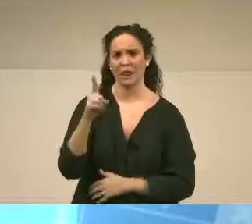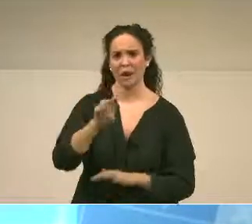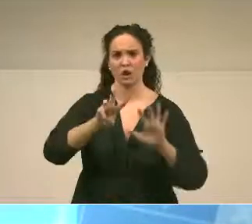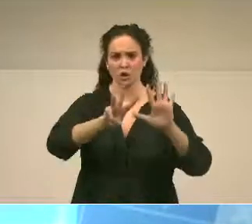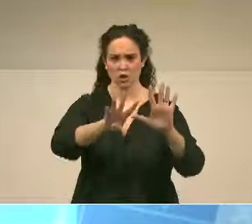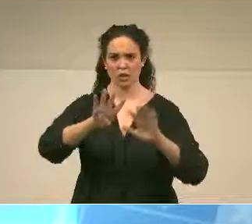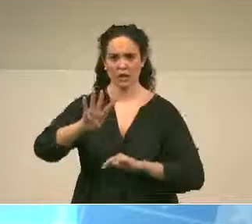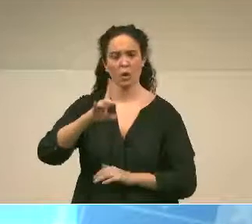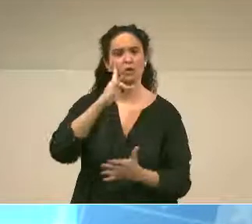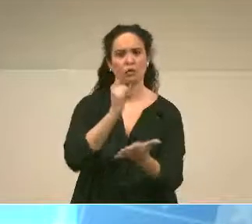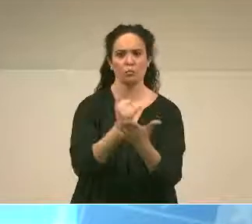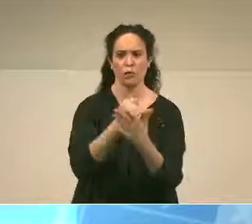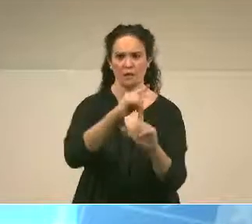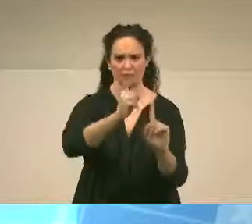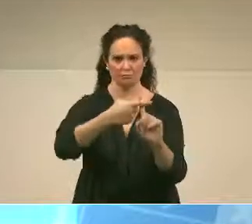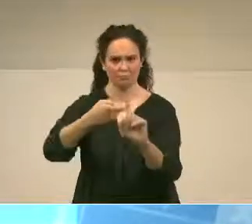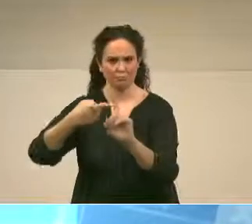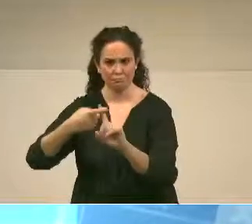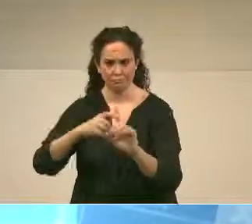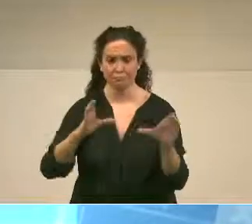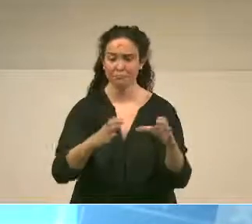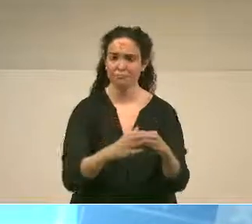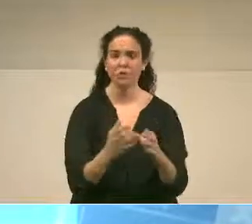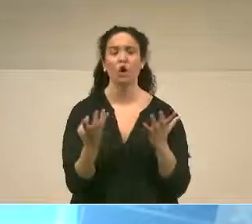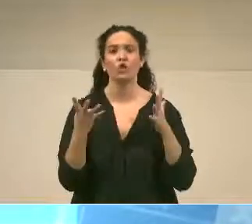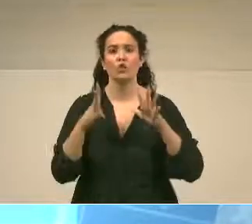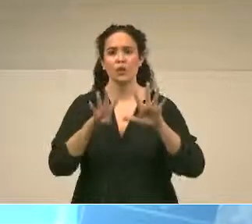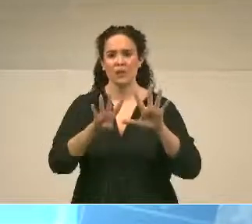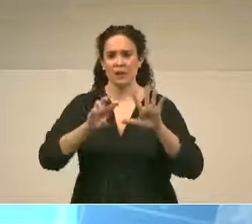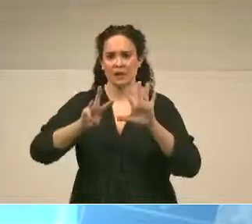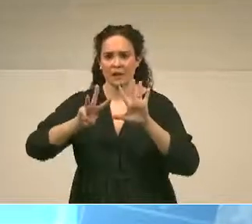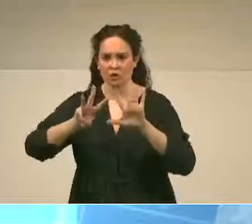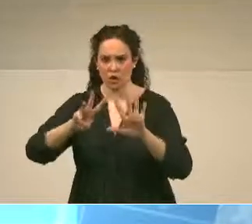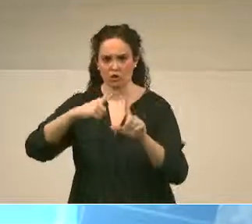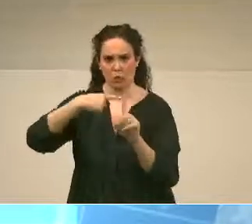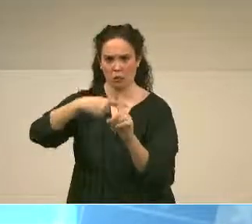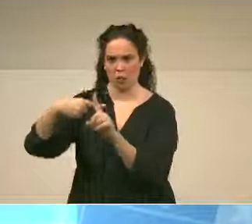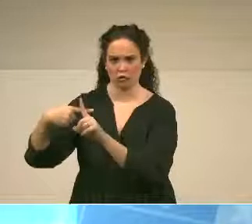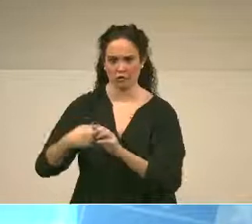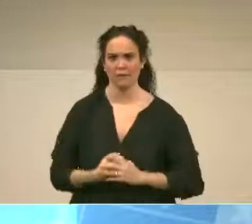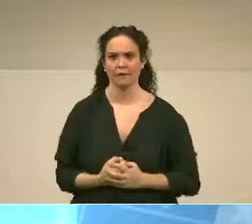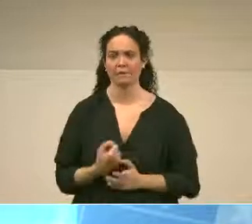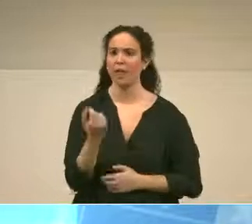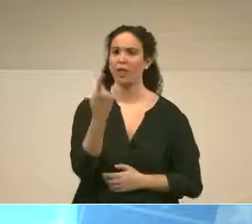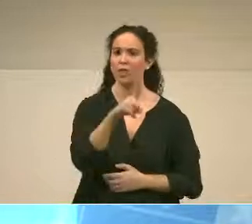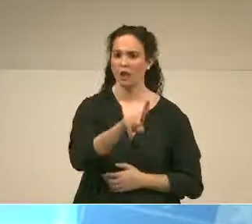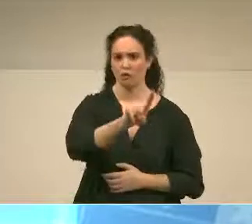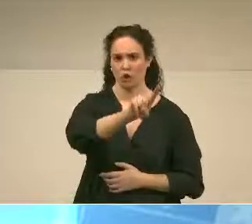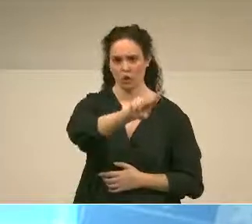13.184 pruebas diagnósticas, de las que 908 resultaron positivas, 112 en